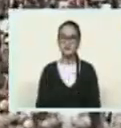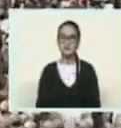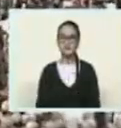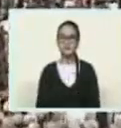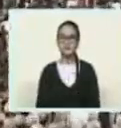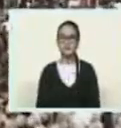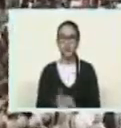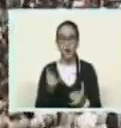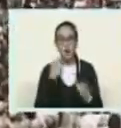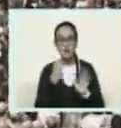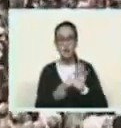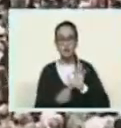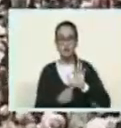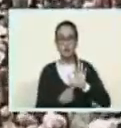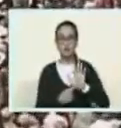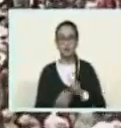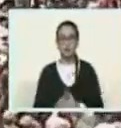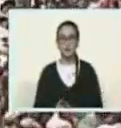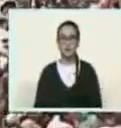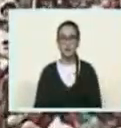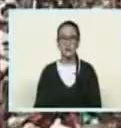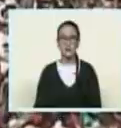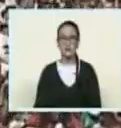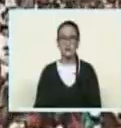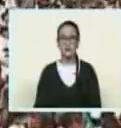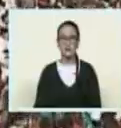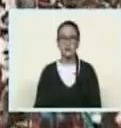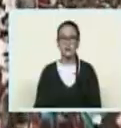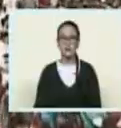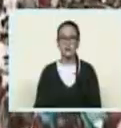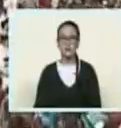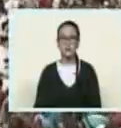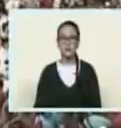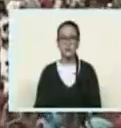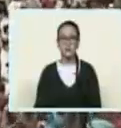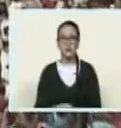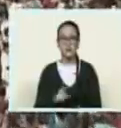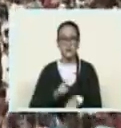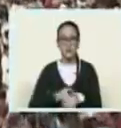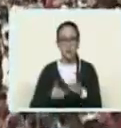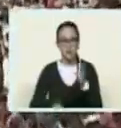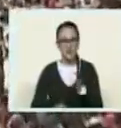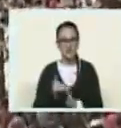Nos toca demostrar que un enfoque de desarrollo